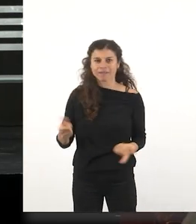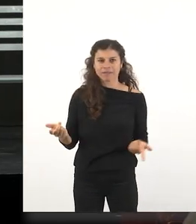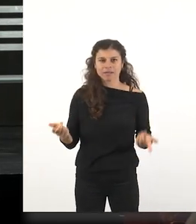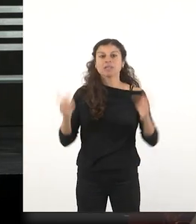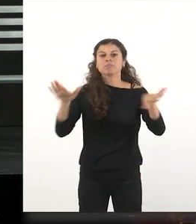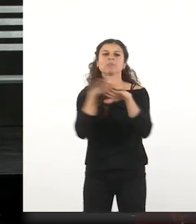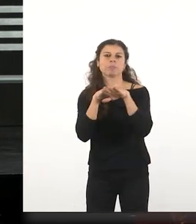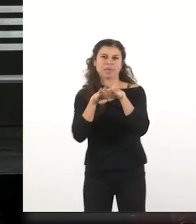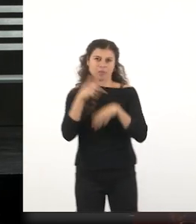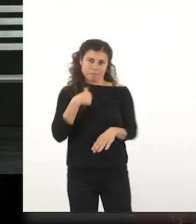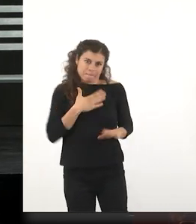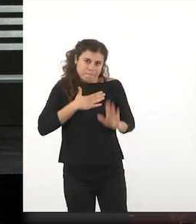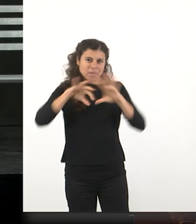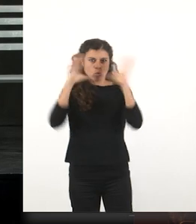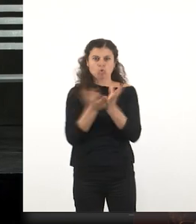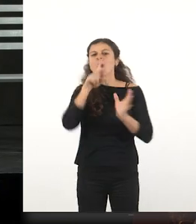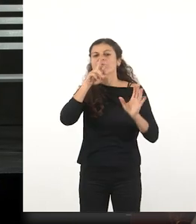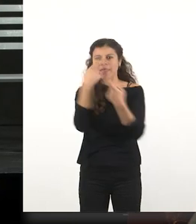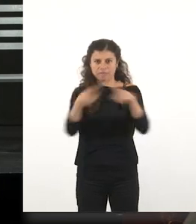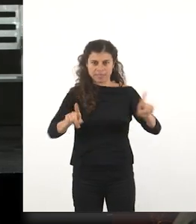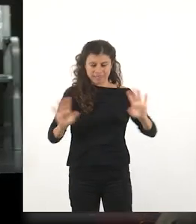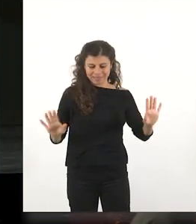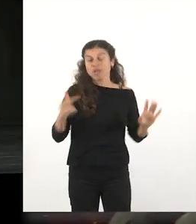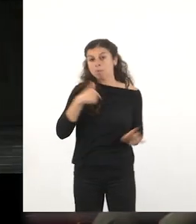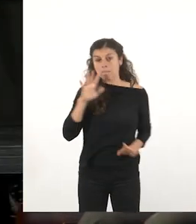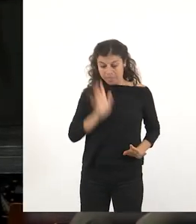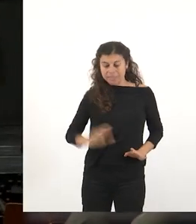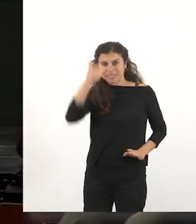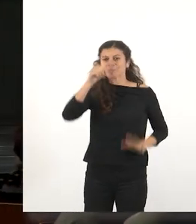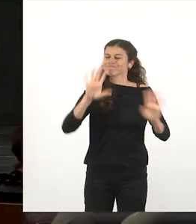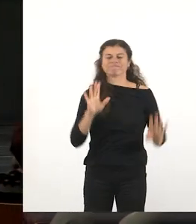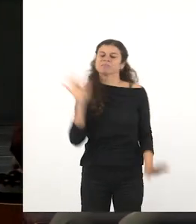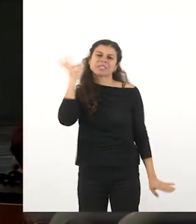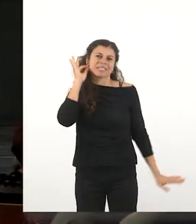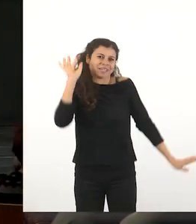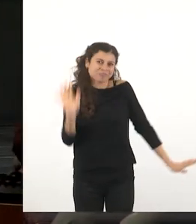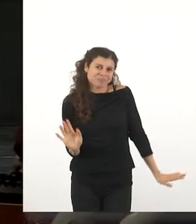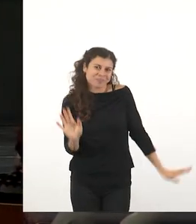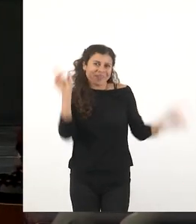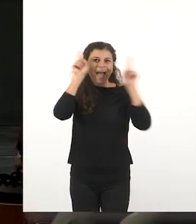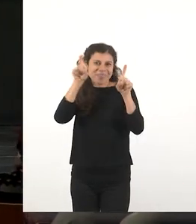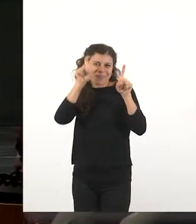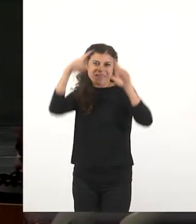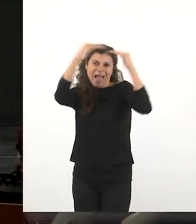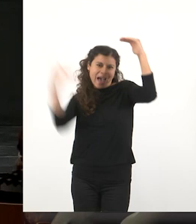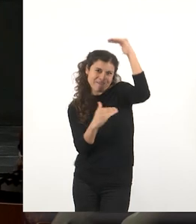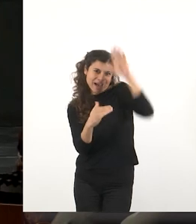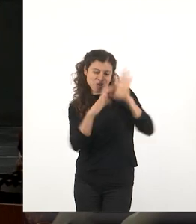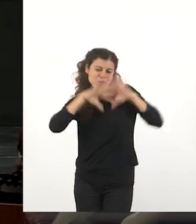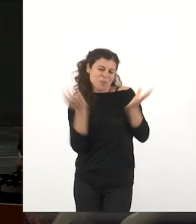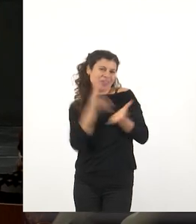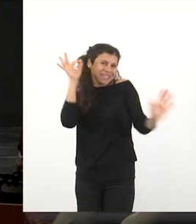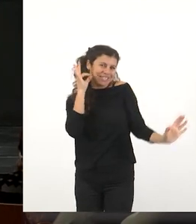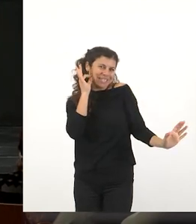disculpar, pero para hablar de mi mundo no puedo hablar así, ¿eh? Y aunque parezca un chico, soy una chica. Educada aquí abajo en el mundo de las chicas. Y en mi